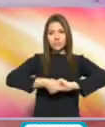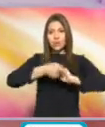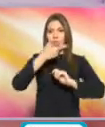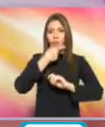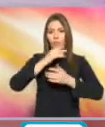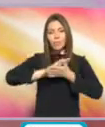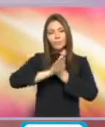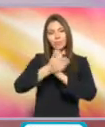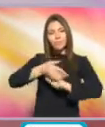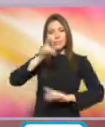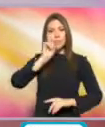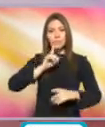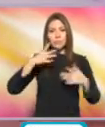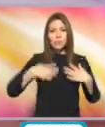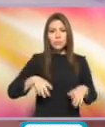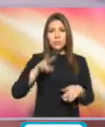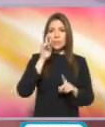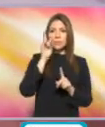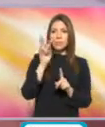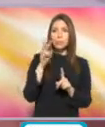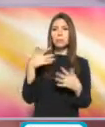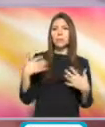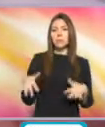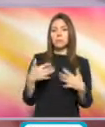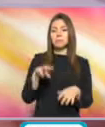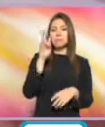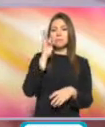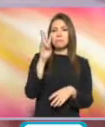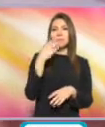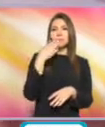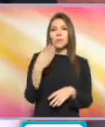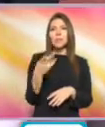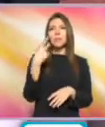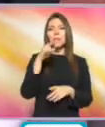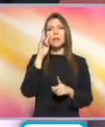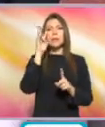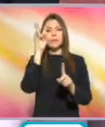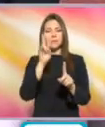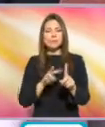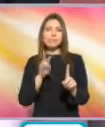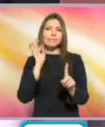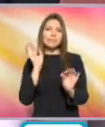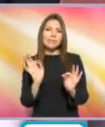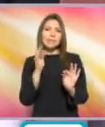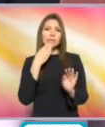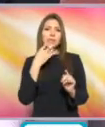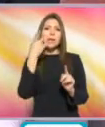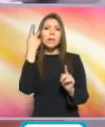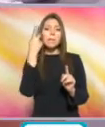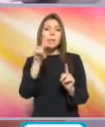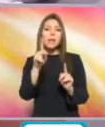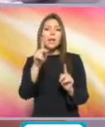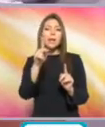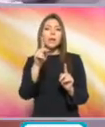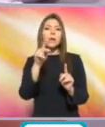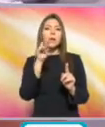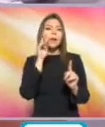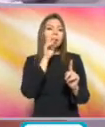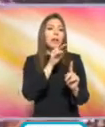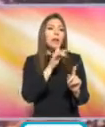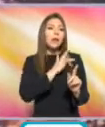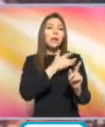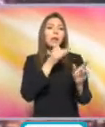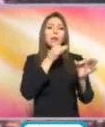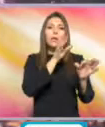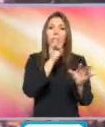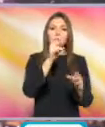aprecias, pero lo hasta aprecias, ahí. exacto, ya no hay una atracción física. Pero es que fíjate que hay grados. El maestro